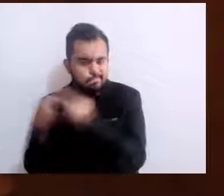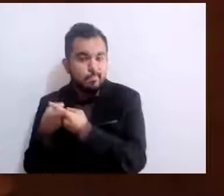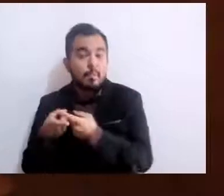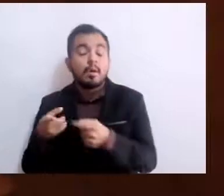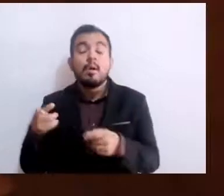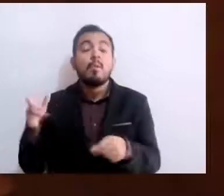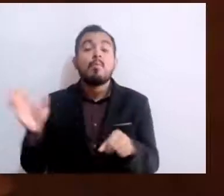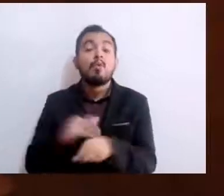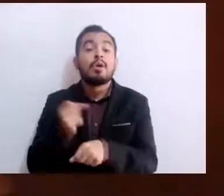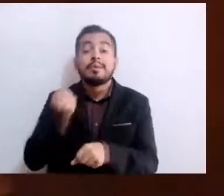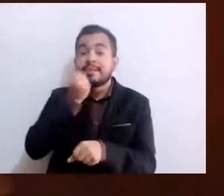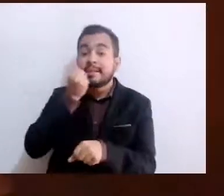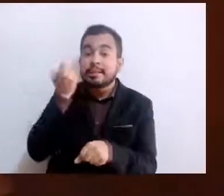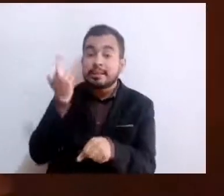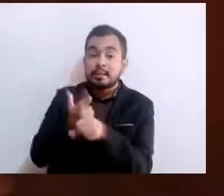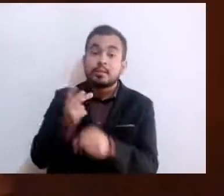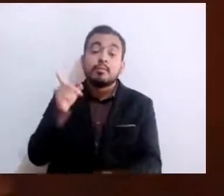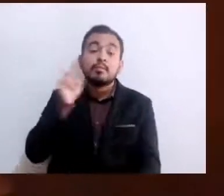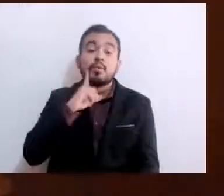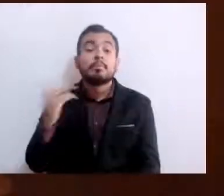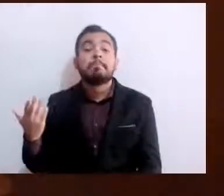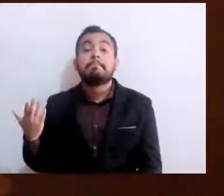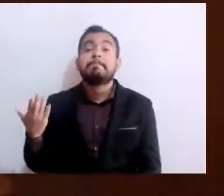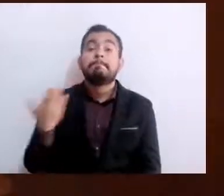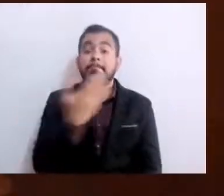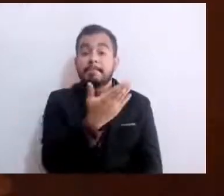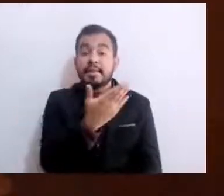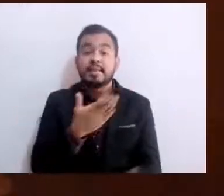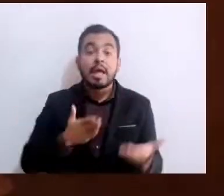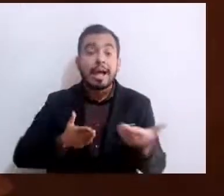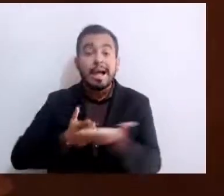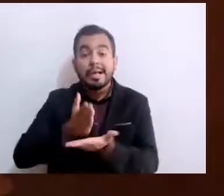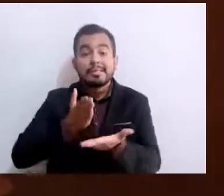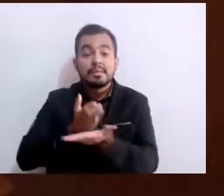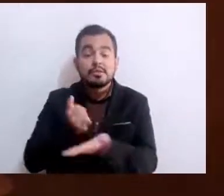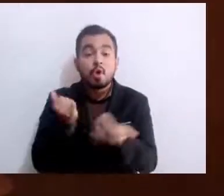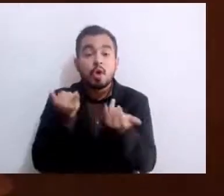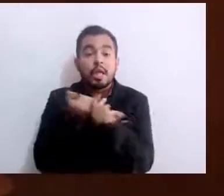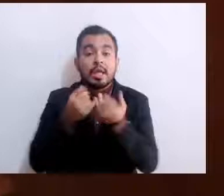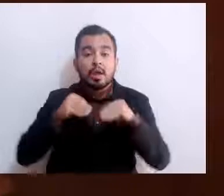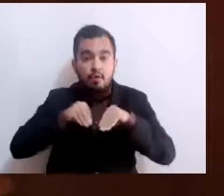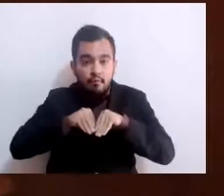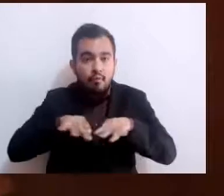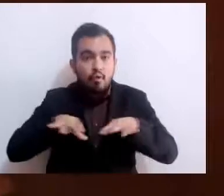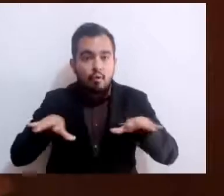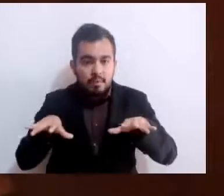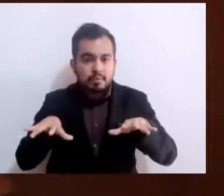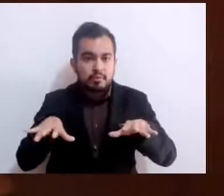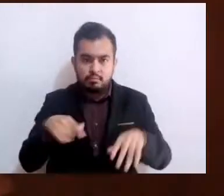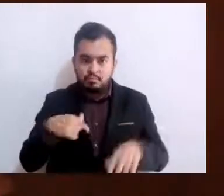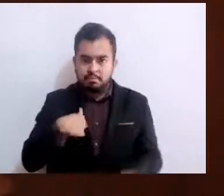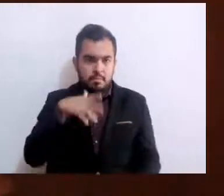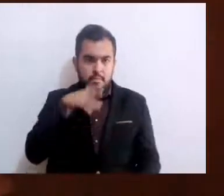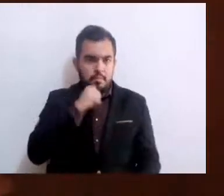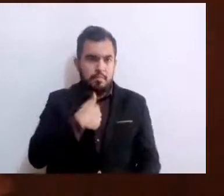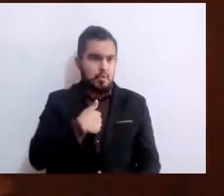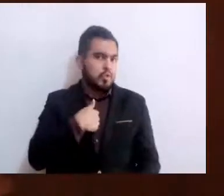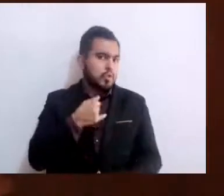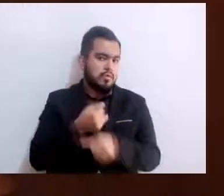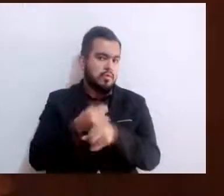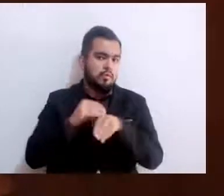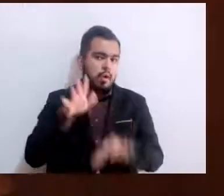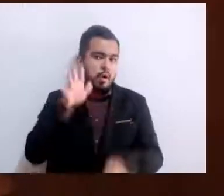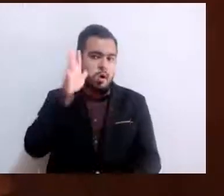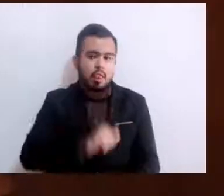mediante una solicitud de acceso a la información, contestó que no eran facultades de la misma brindar información, toda vez